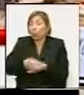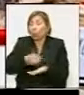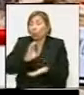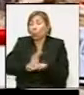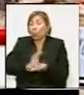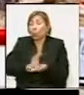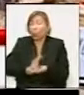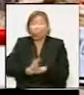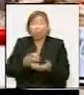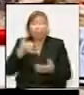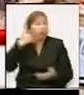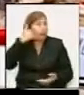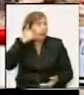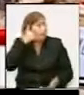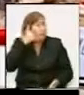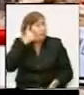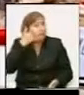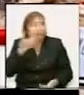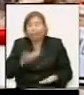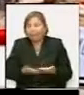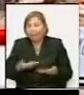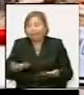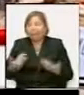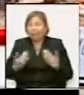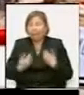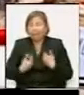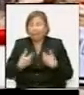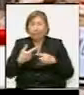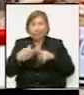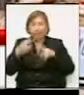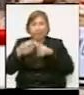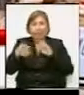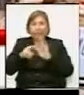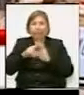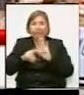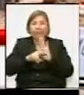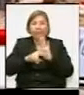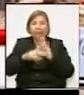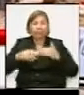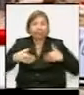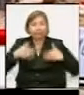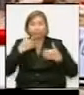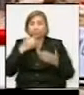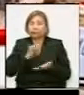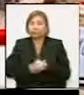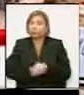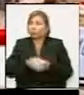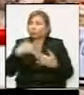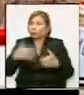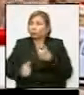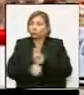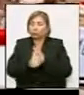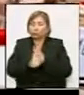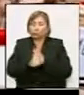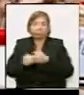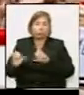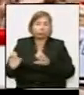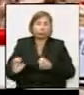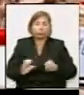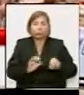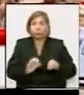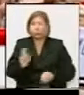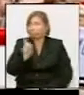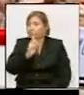telefónicos, que obligan a la verificación biométrica. Tenemos un montón de normas que pueden estar generando frentes de riesgo en actores